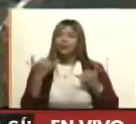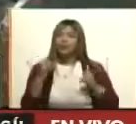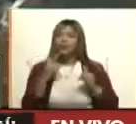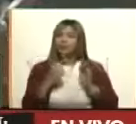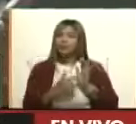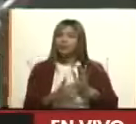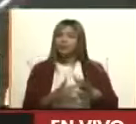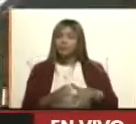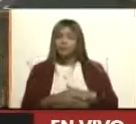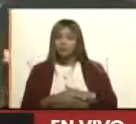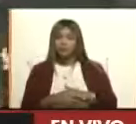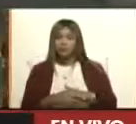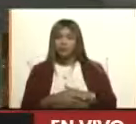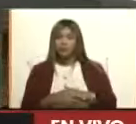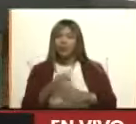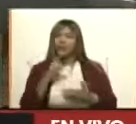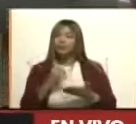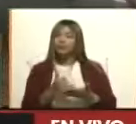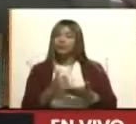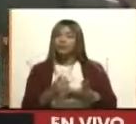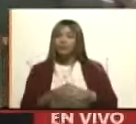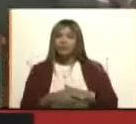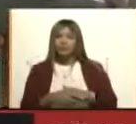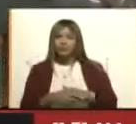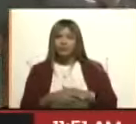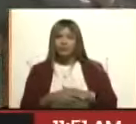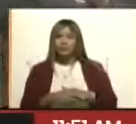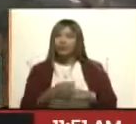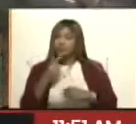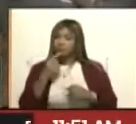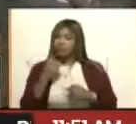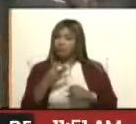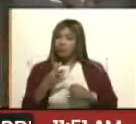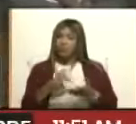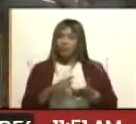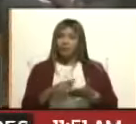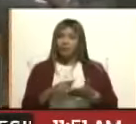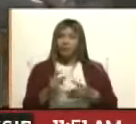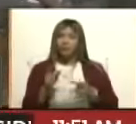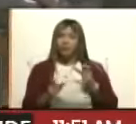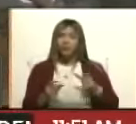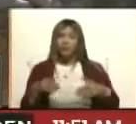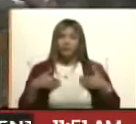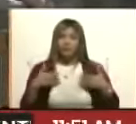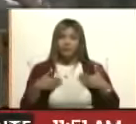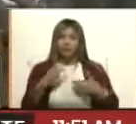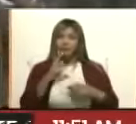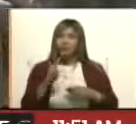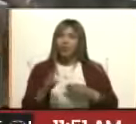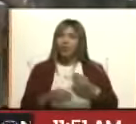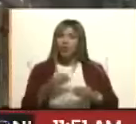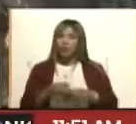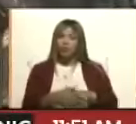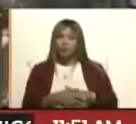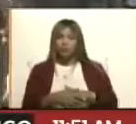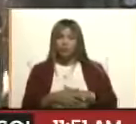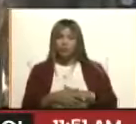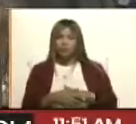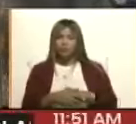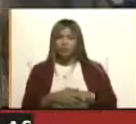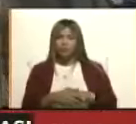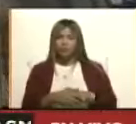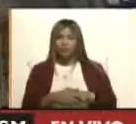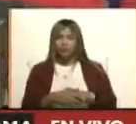se dio en el simulacro. Vaya, participé, la gente emocionada viendo cómo iba